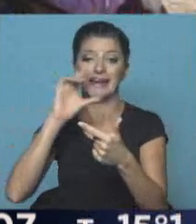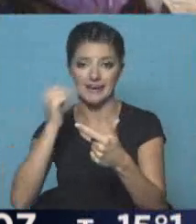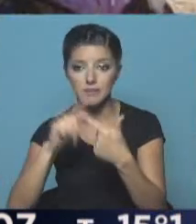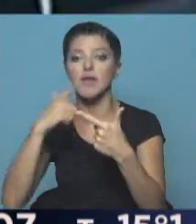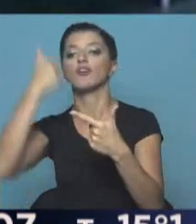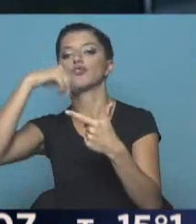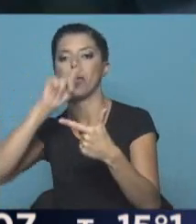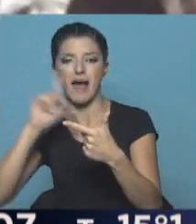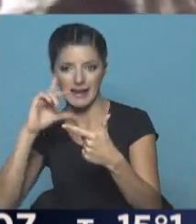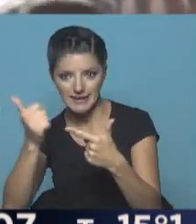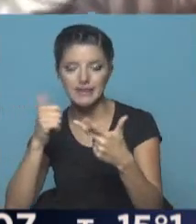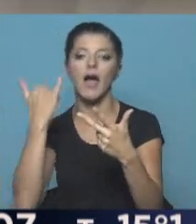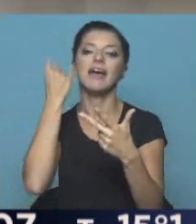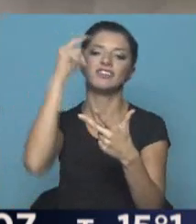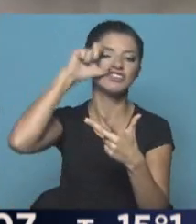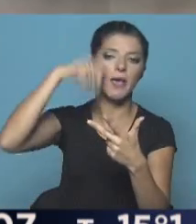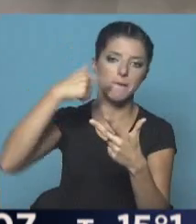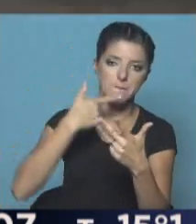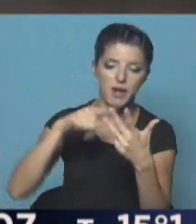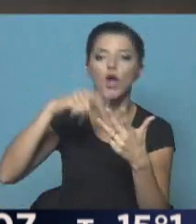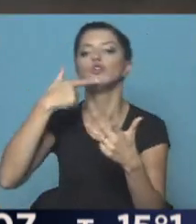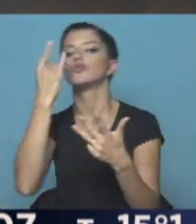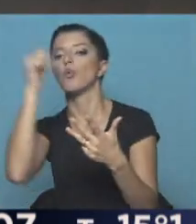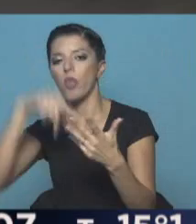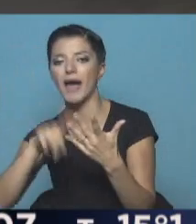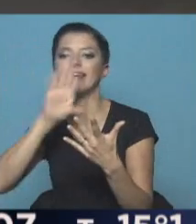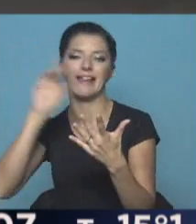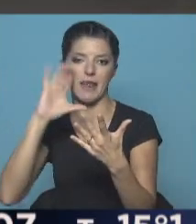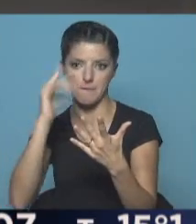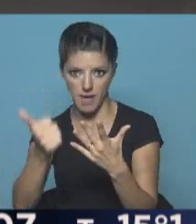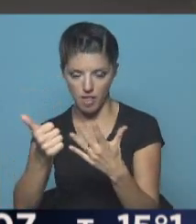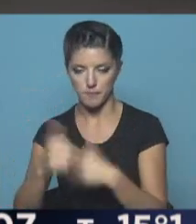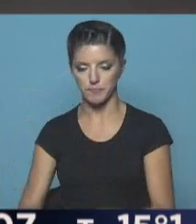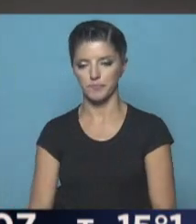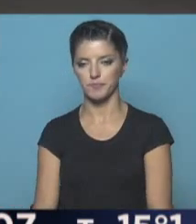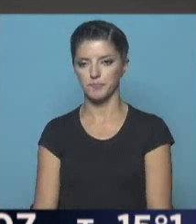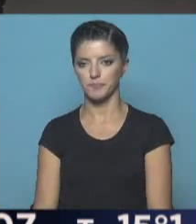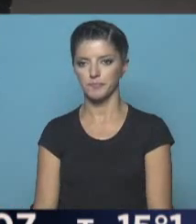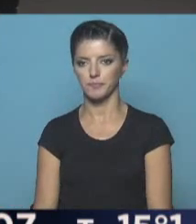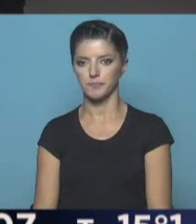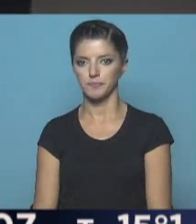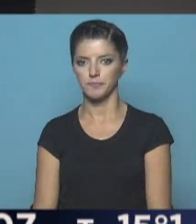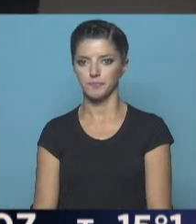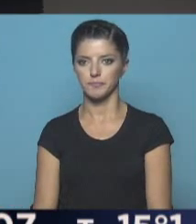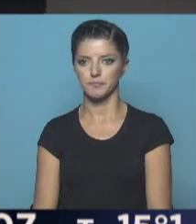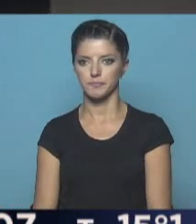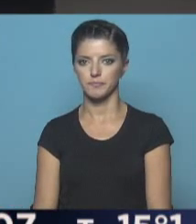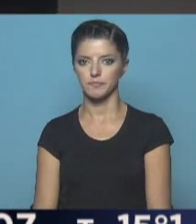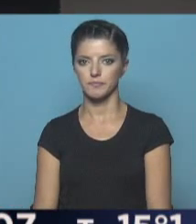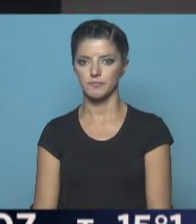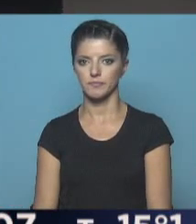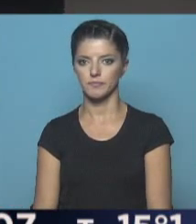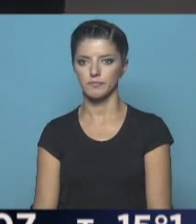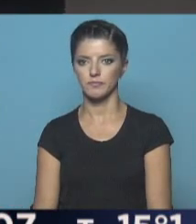Somalia, Sudán, Siria y Yemen. And this is the protection of the nation